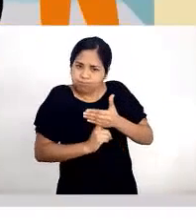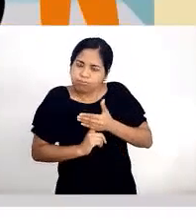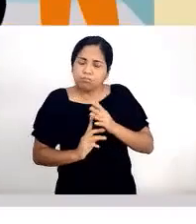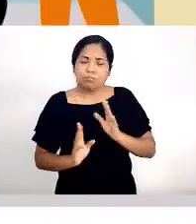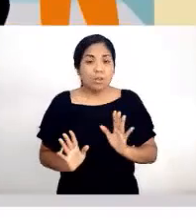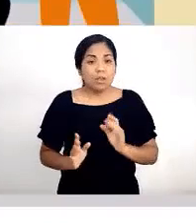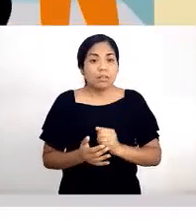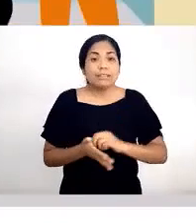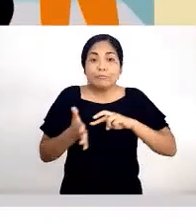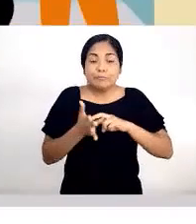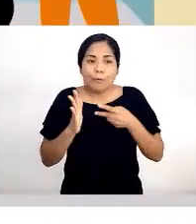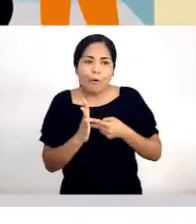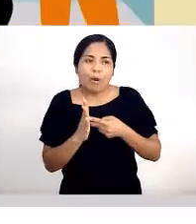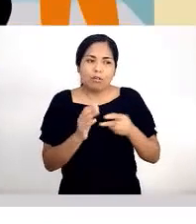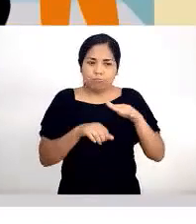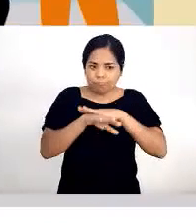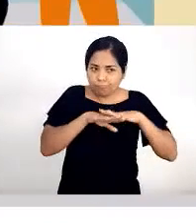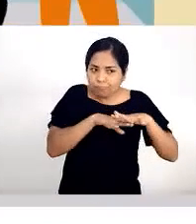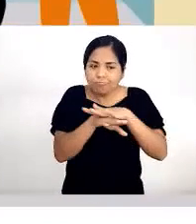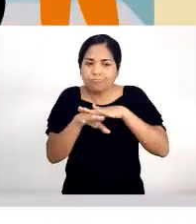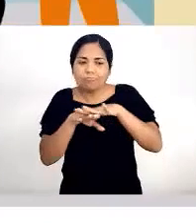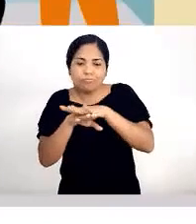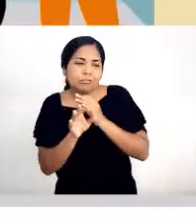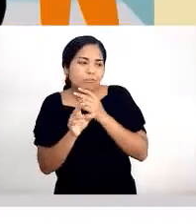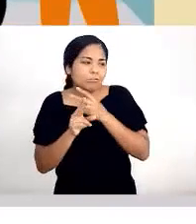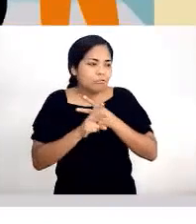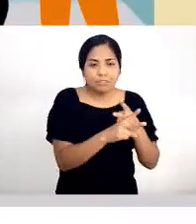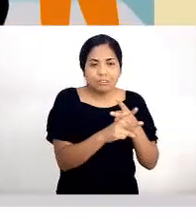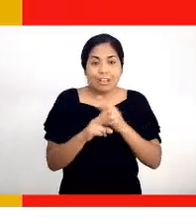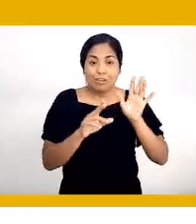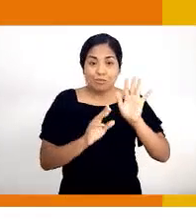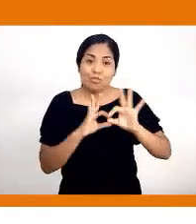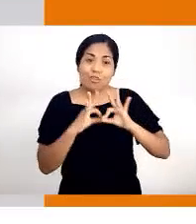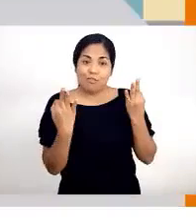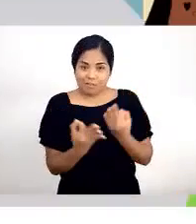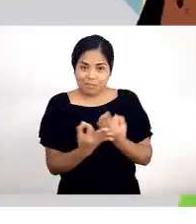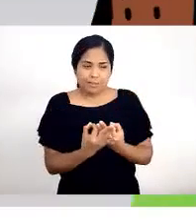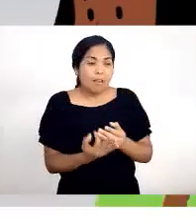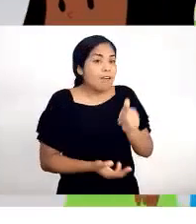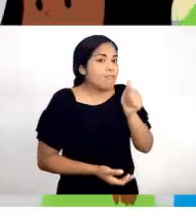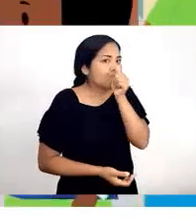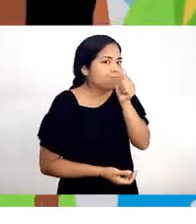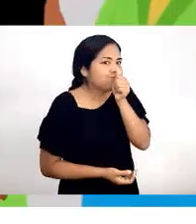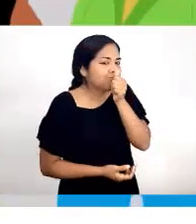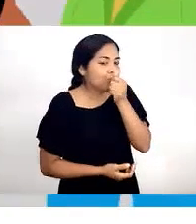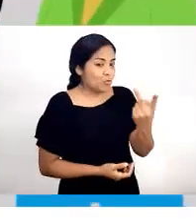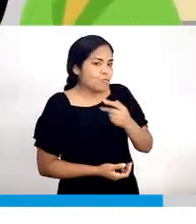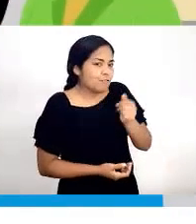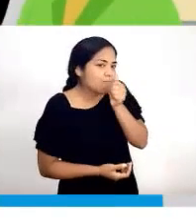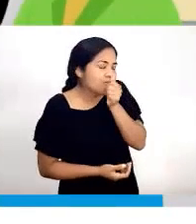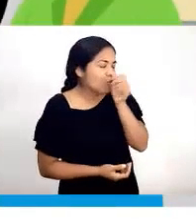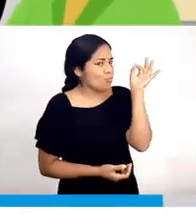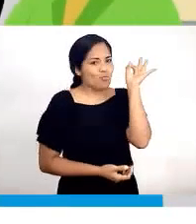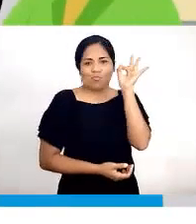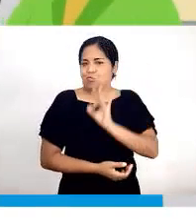algún daño o abuso. Por eso, planificamos todo para tu seguridad y la de tu familia. ¡Privacidad! Nunca estaremos a